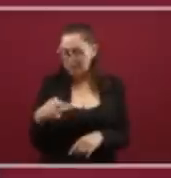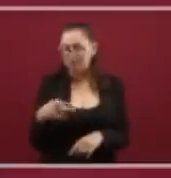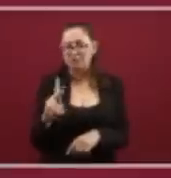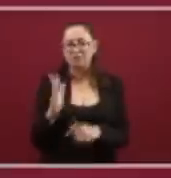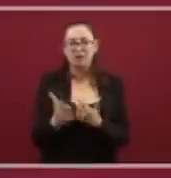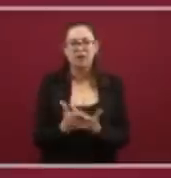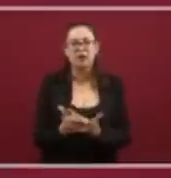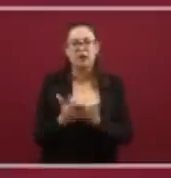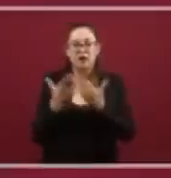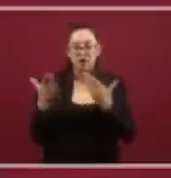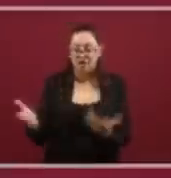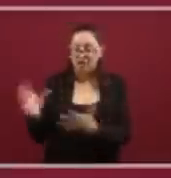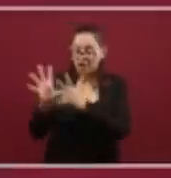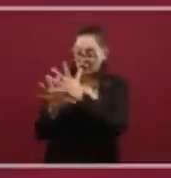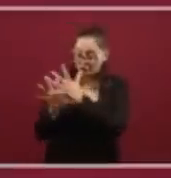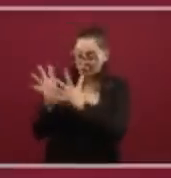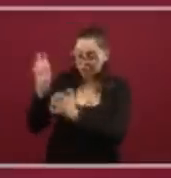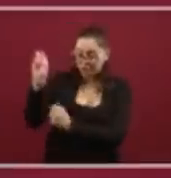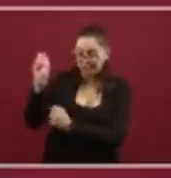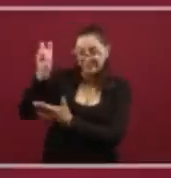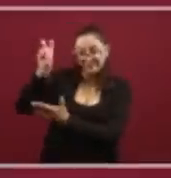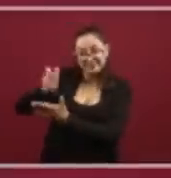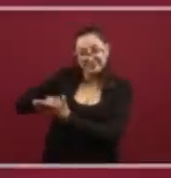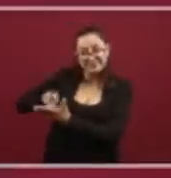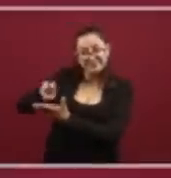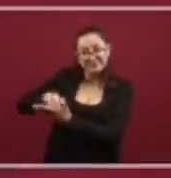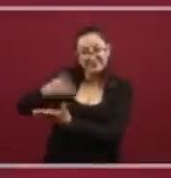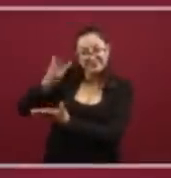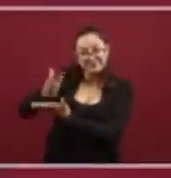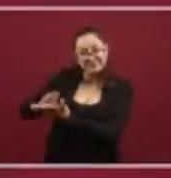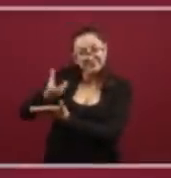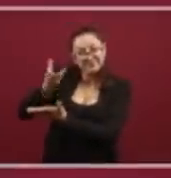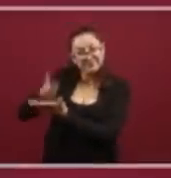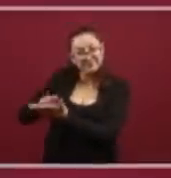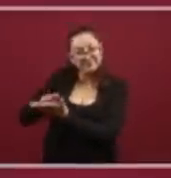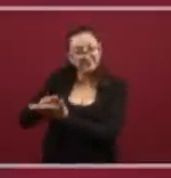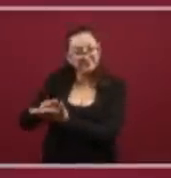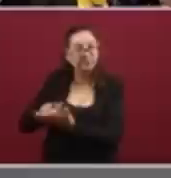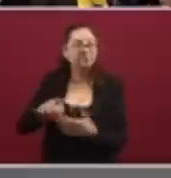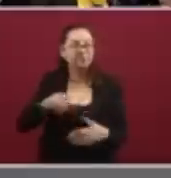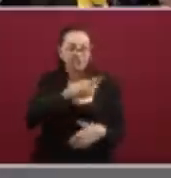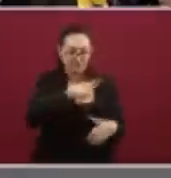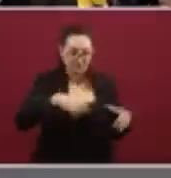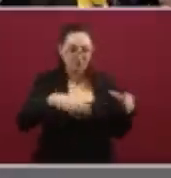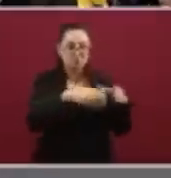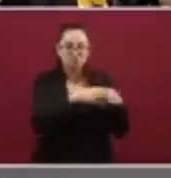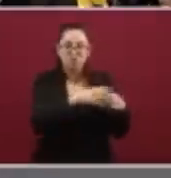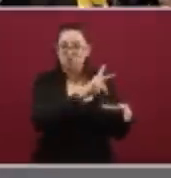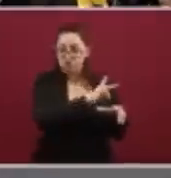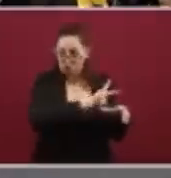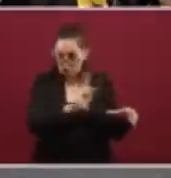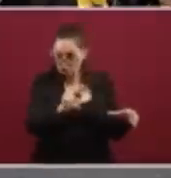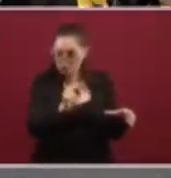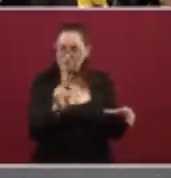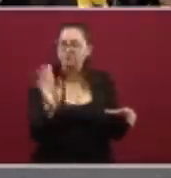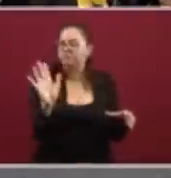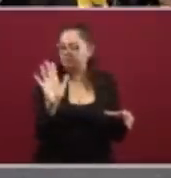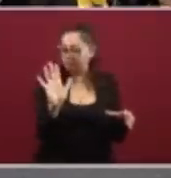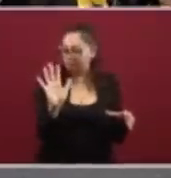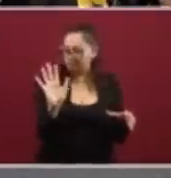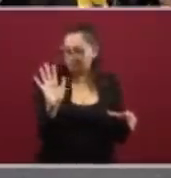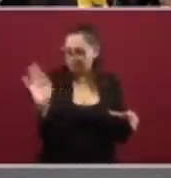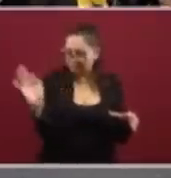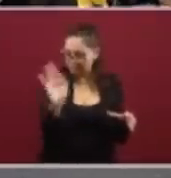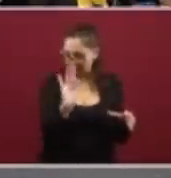de acuerdo a la constitución se podrían utilizar todos estos elementos con su